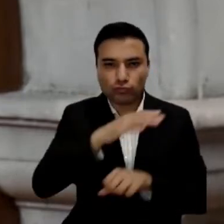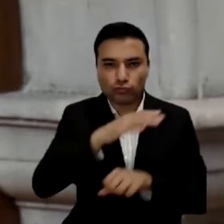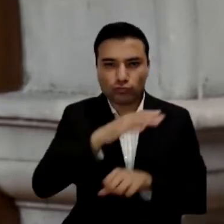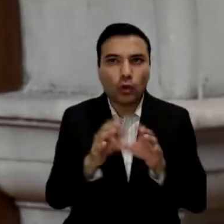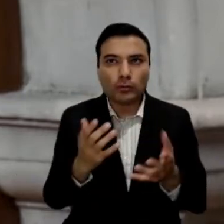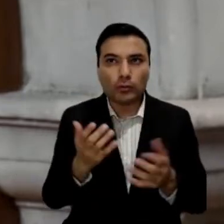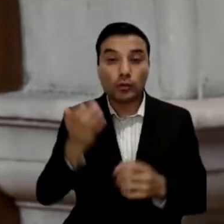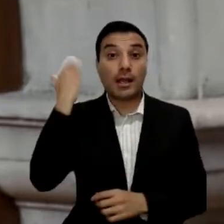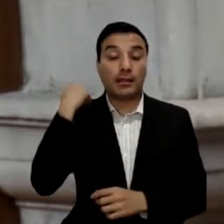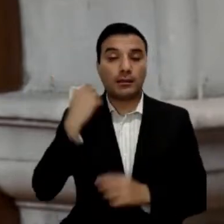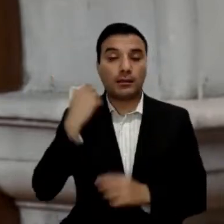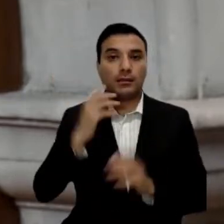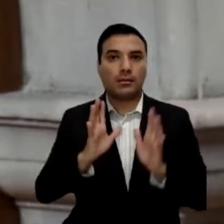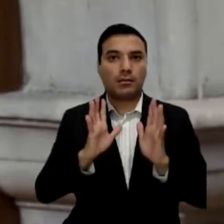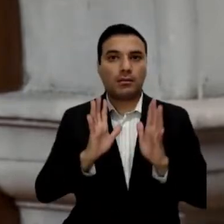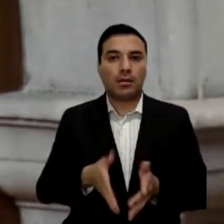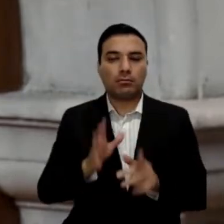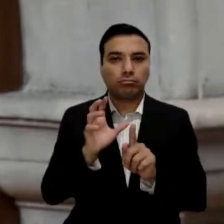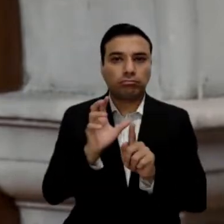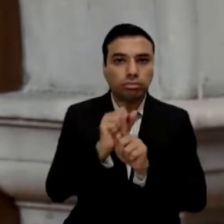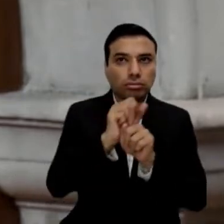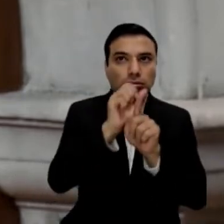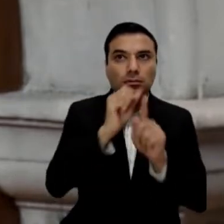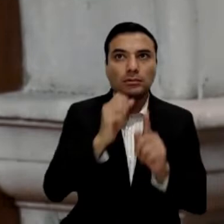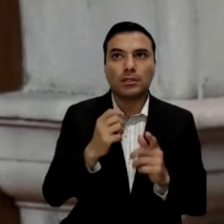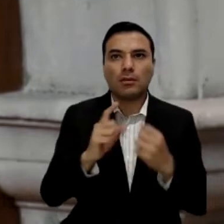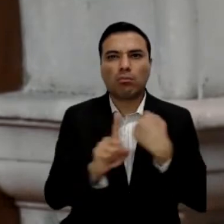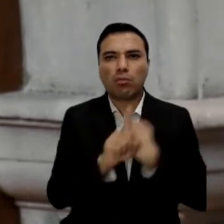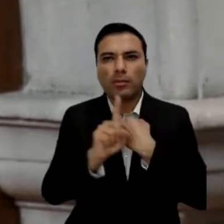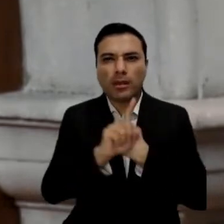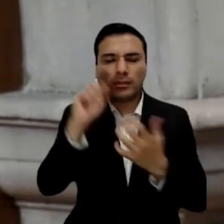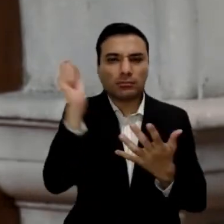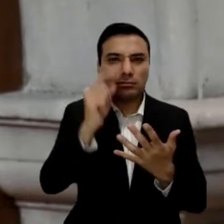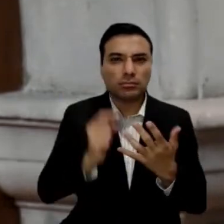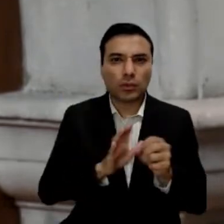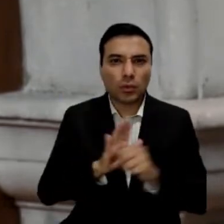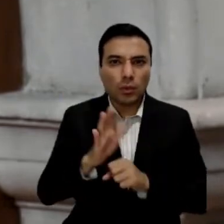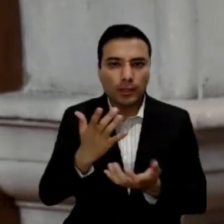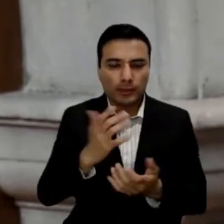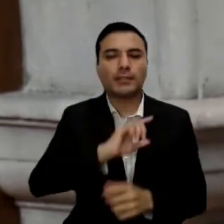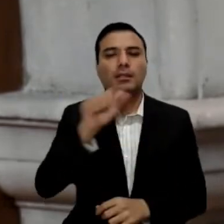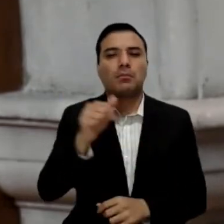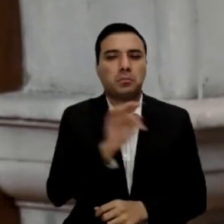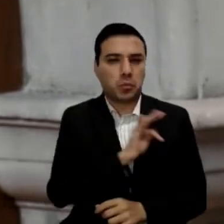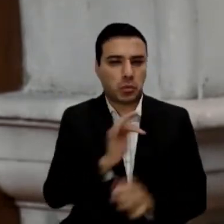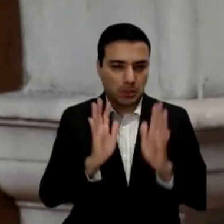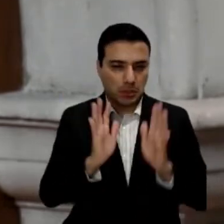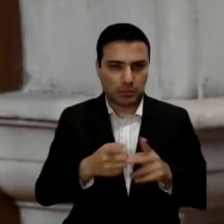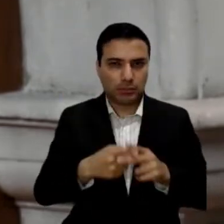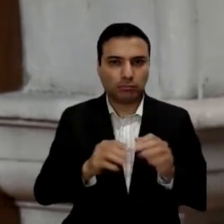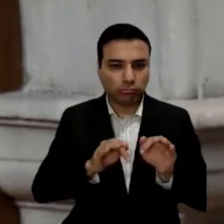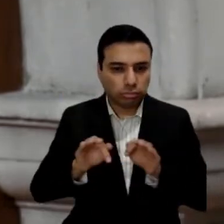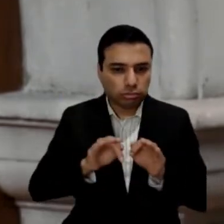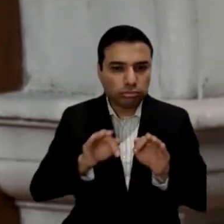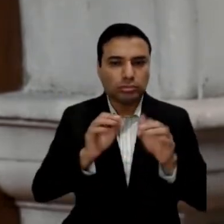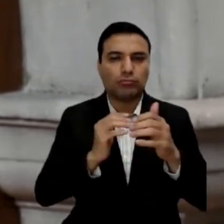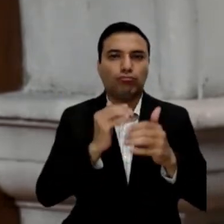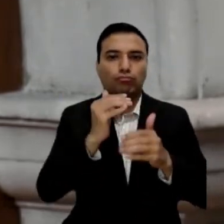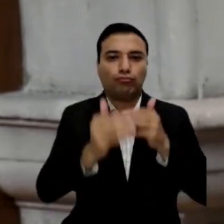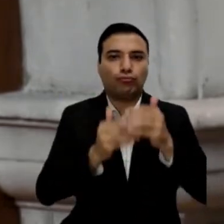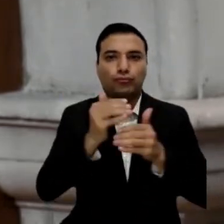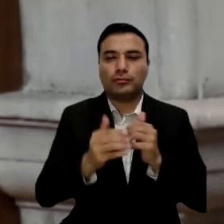éxitos y abordar sobre los desafíos heredados de manera informada y estratégica.